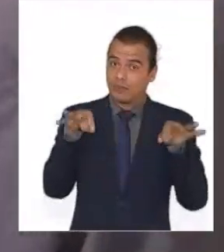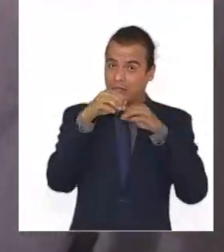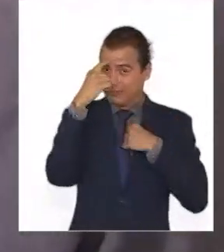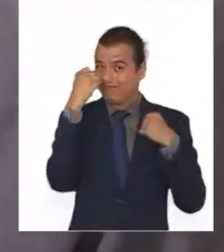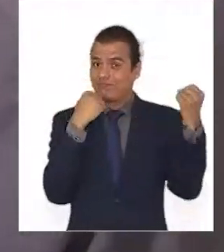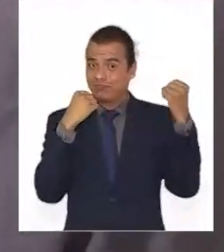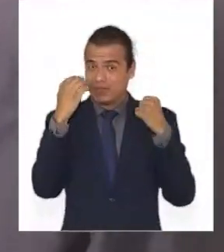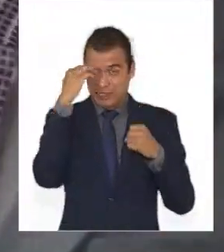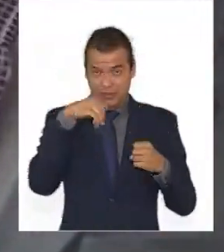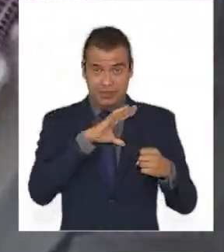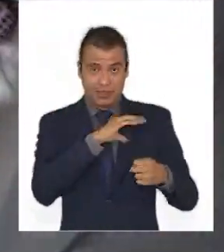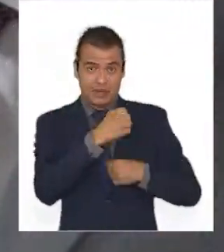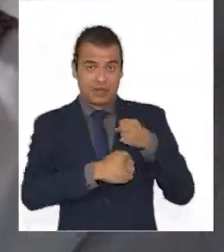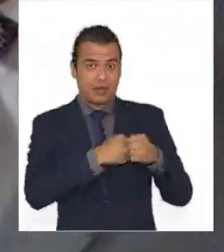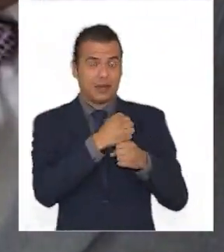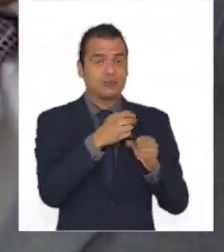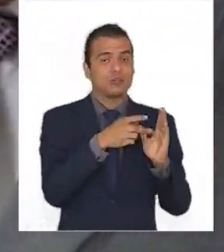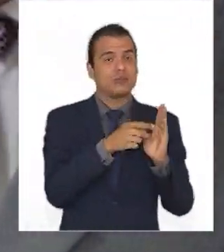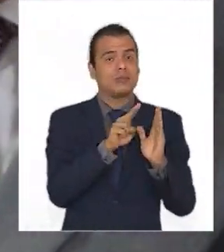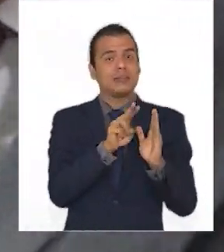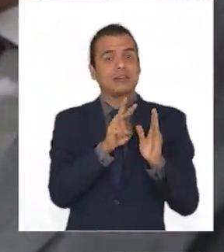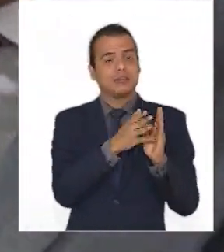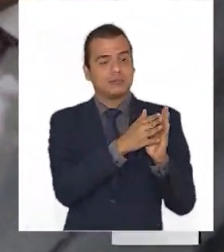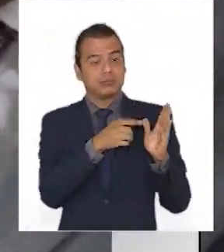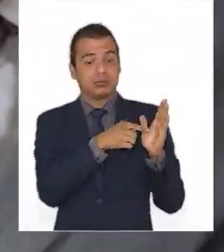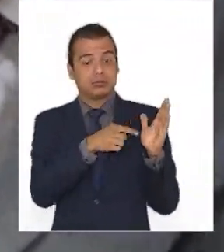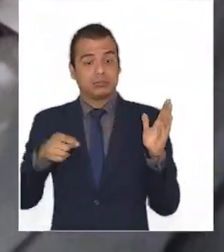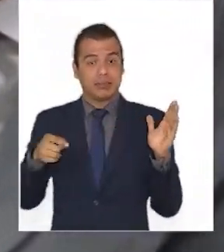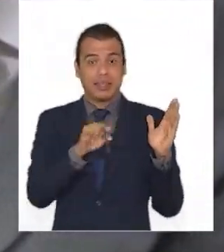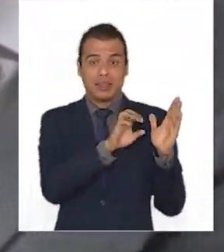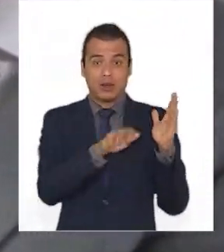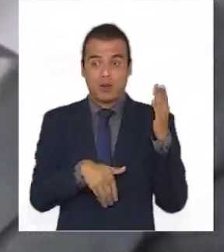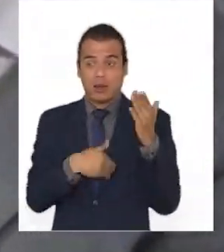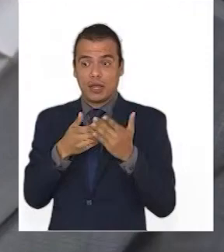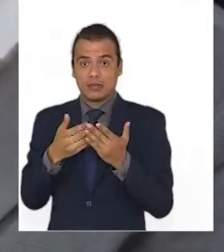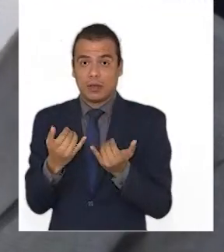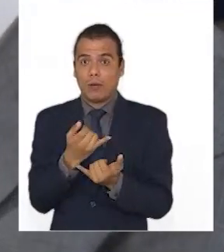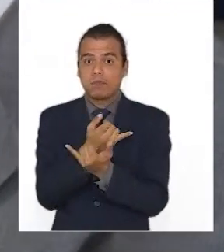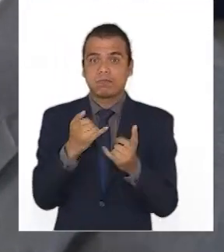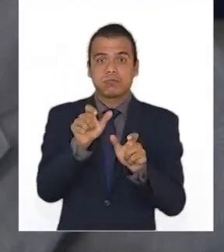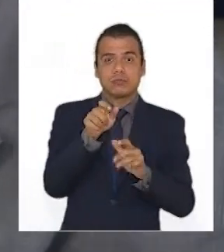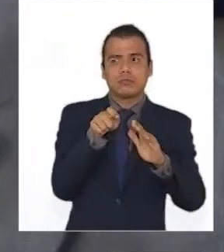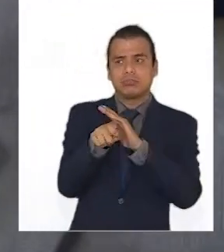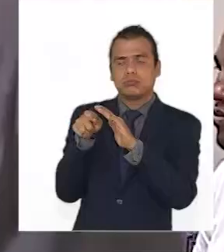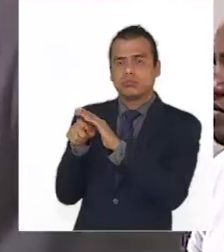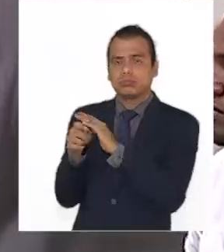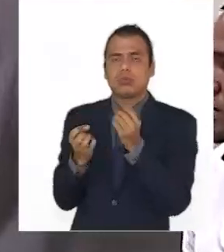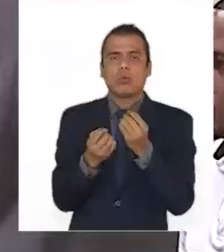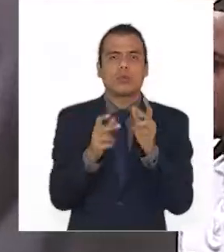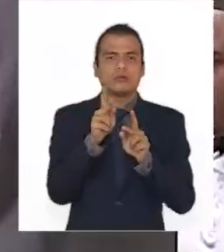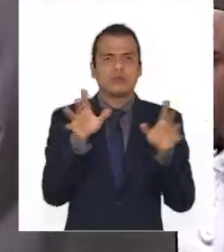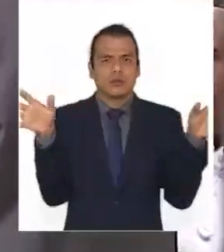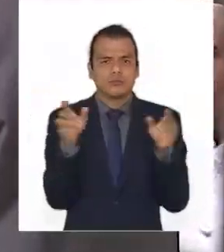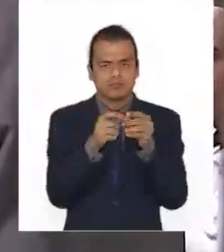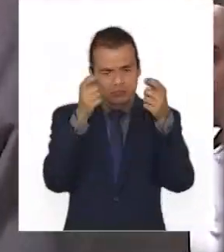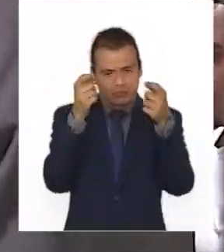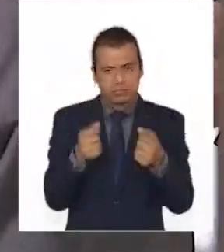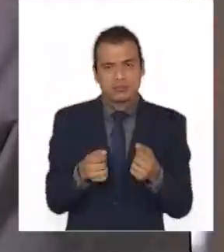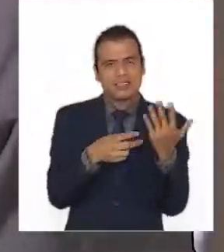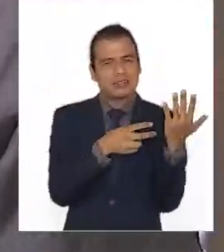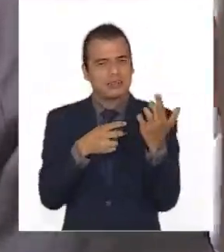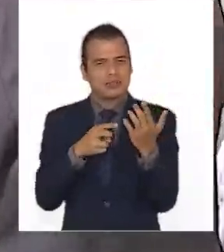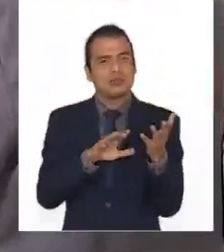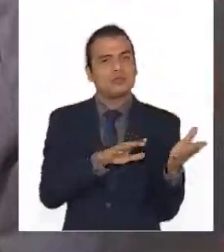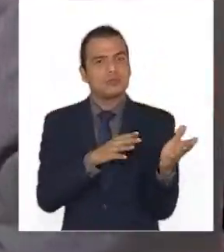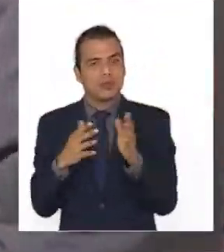corrido de este 2023. ¿Qué va a hacer usted para reducir este índice tan preocupante en un deshonroso lugar a nivel del mundo? Lo primero que